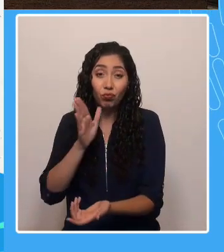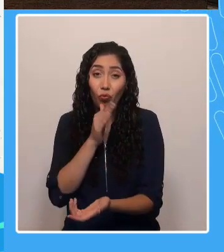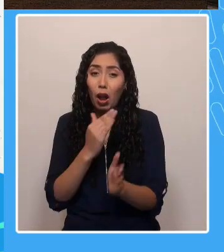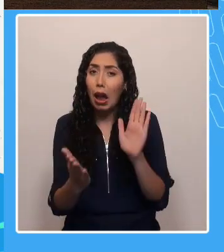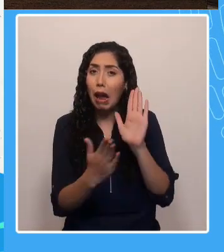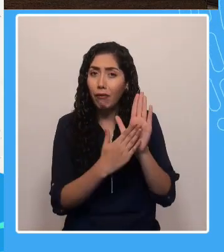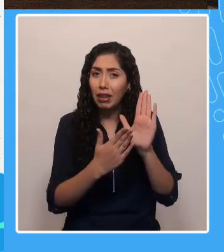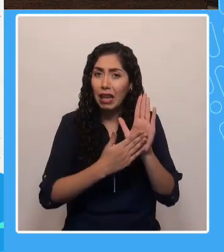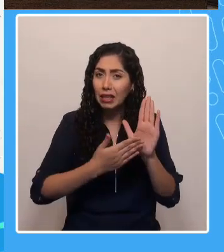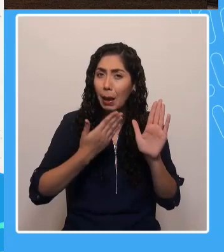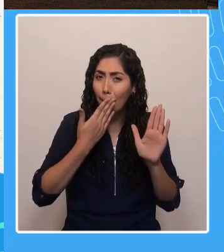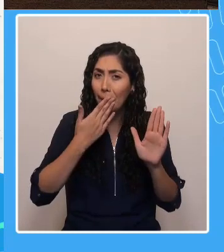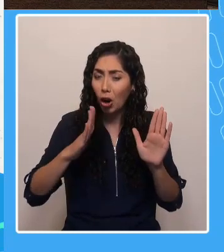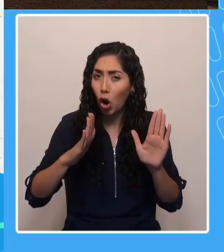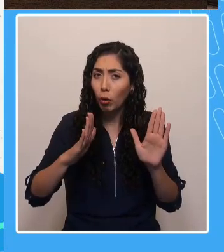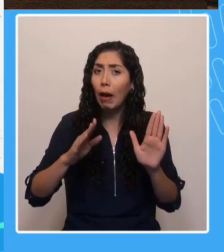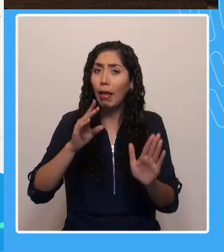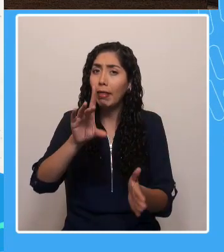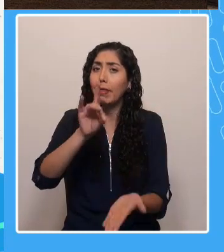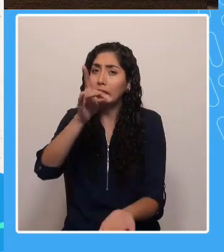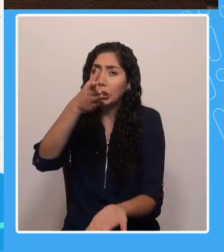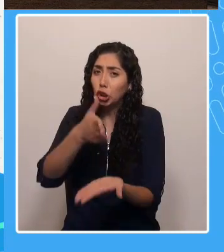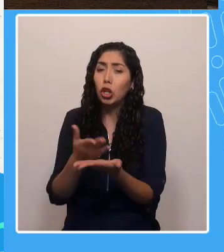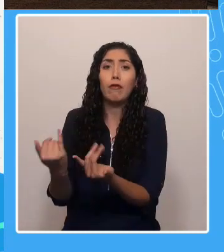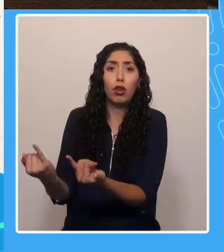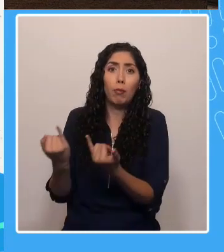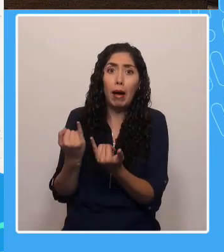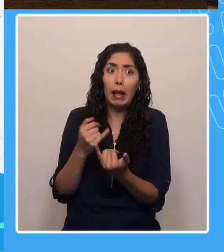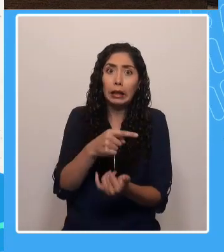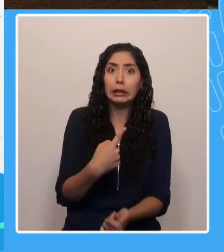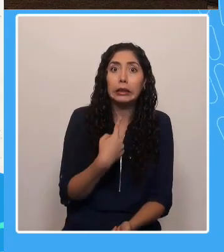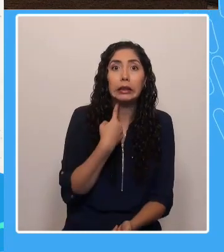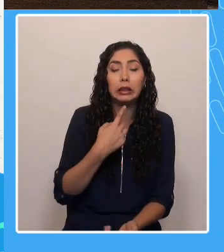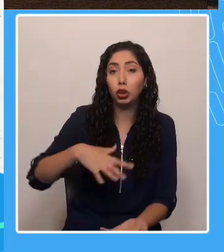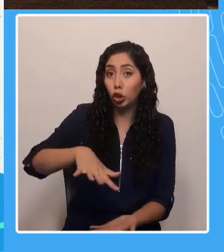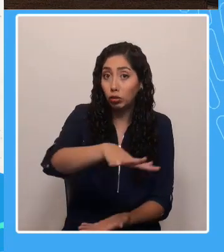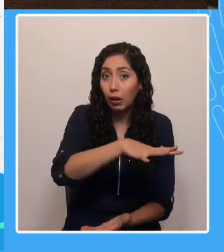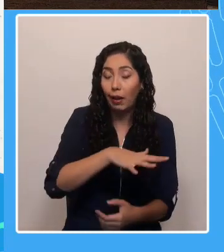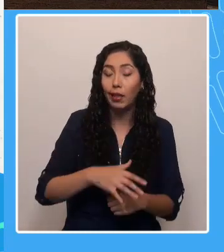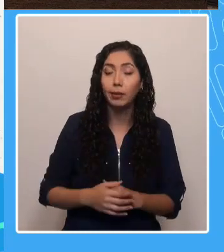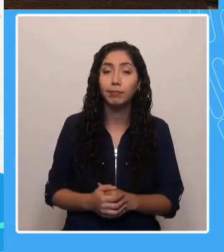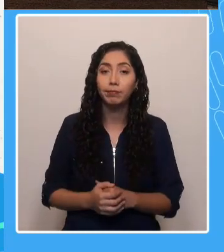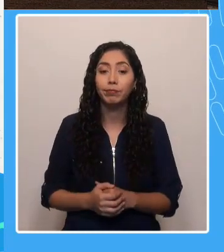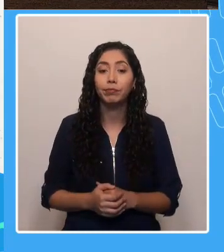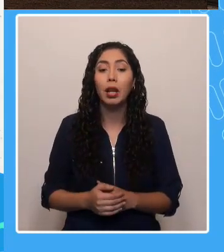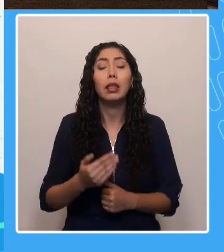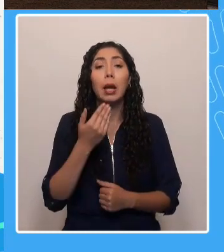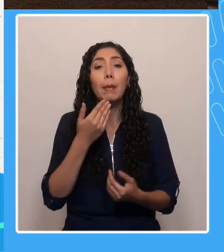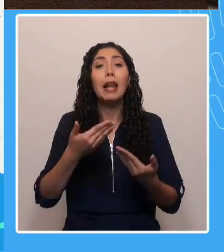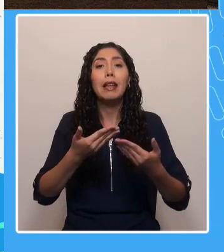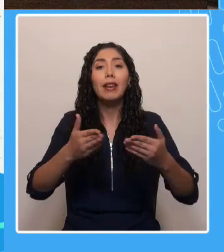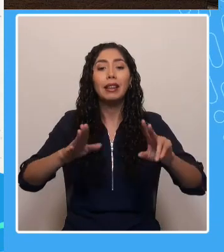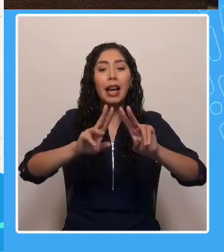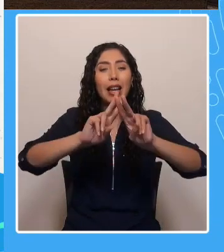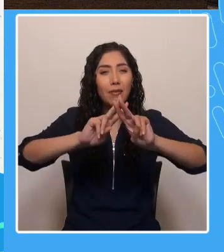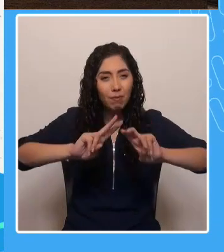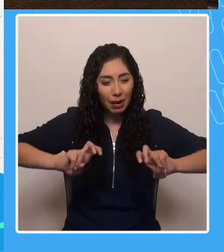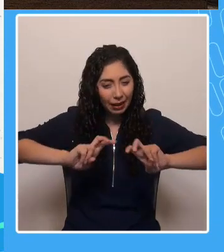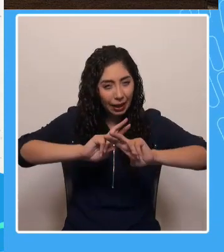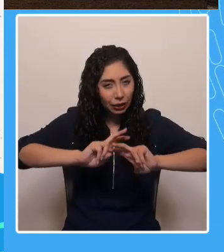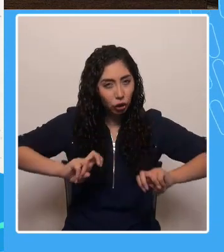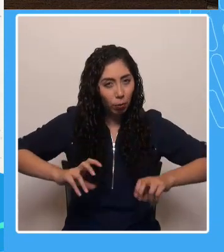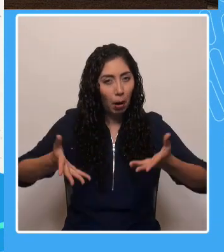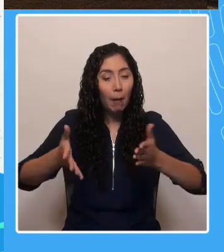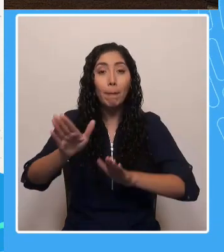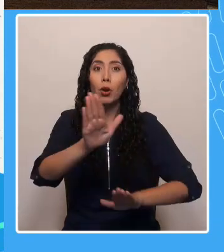tomar decisiones informadas que afecten a la sociedad. Luego, la libertad de investigación se contempla para proteger a